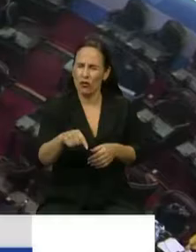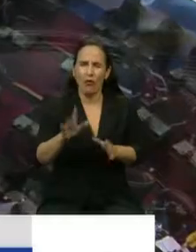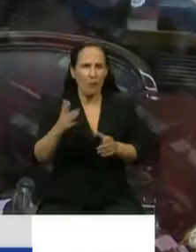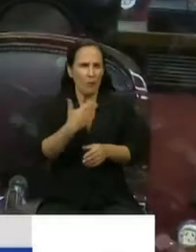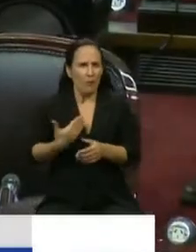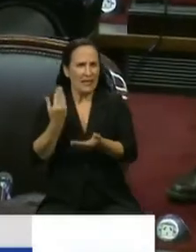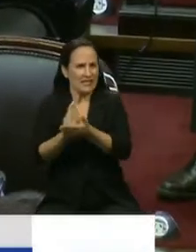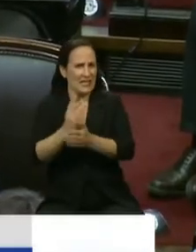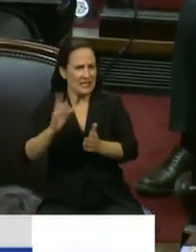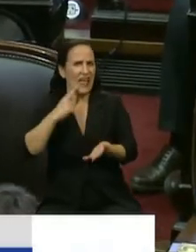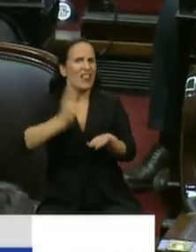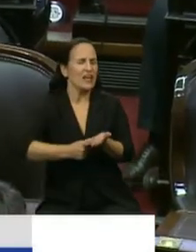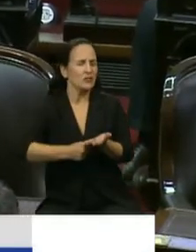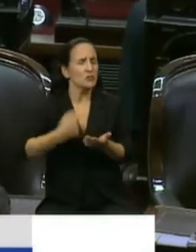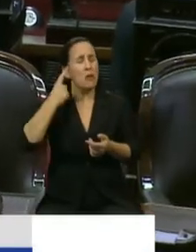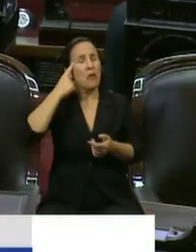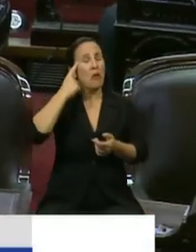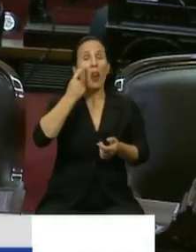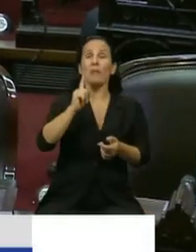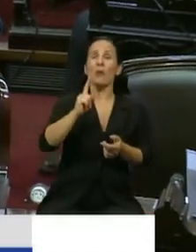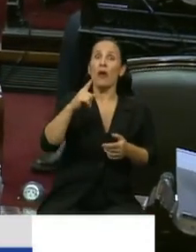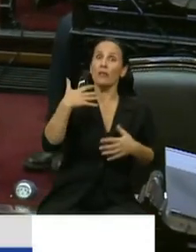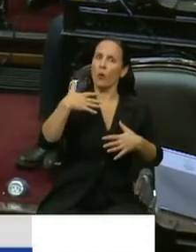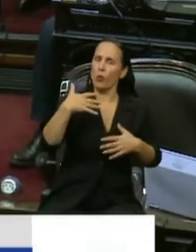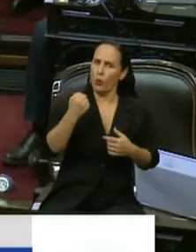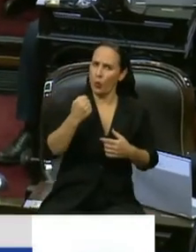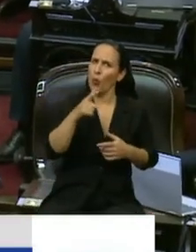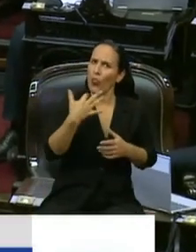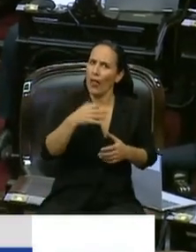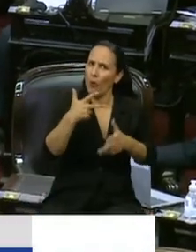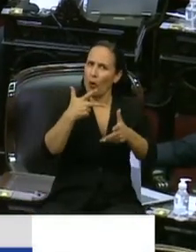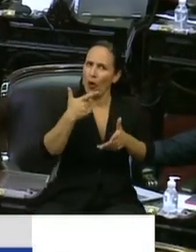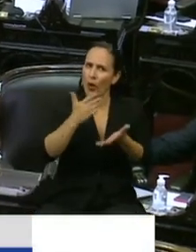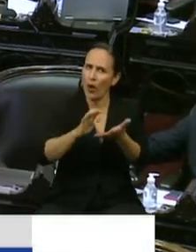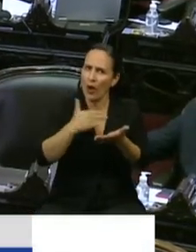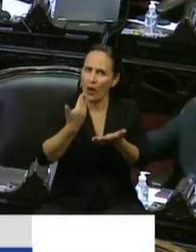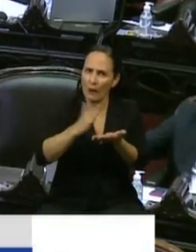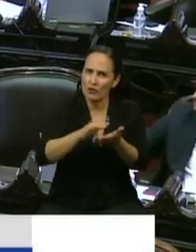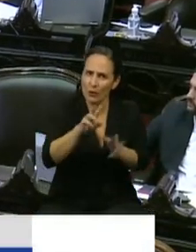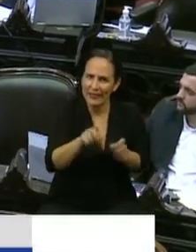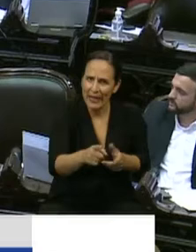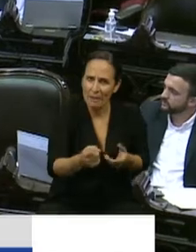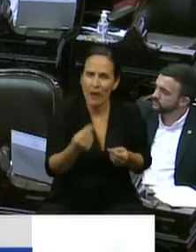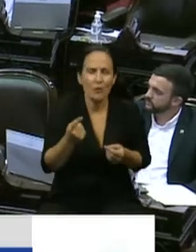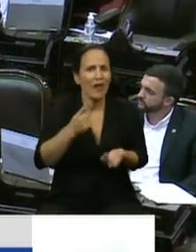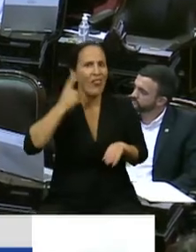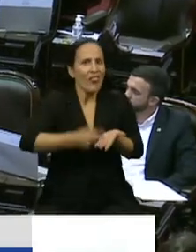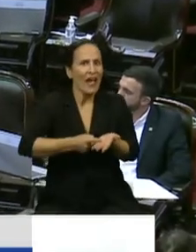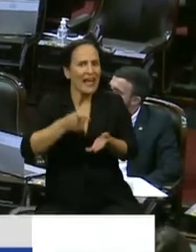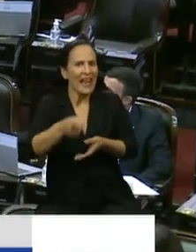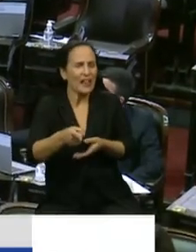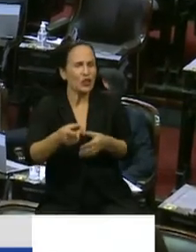Nación. Y tenemos que hacer referencia a él, porque ese decreto de necesidad y urgencia que le da